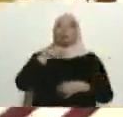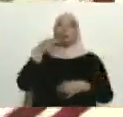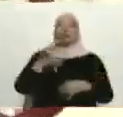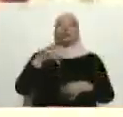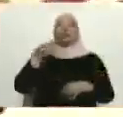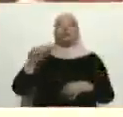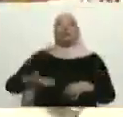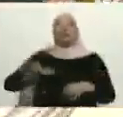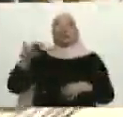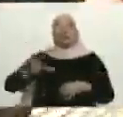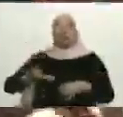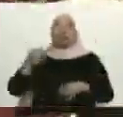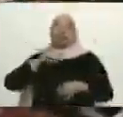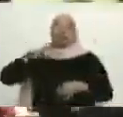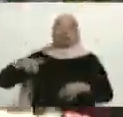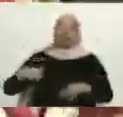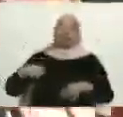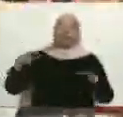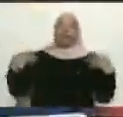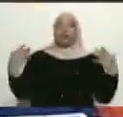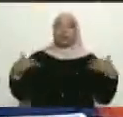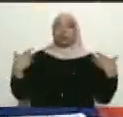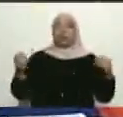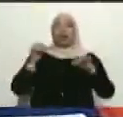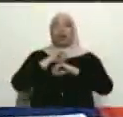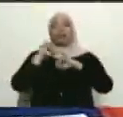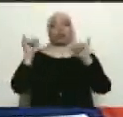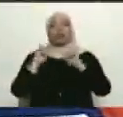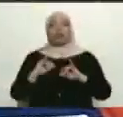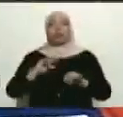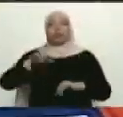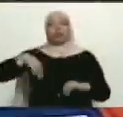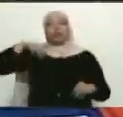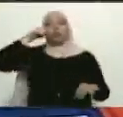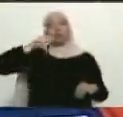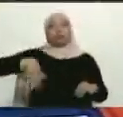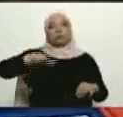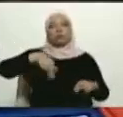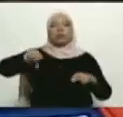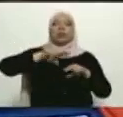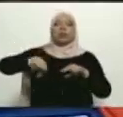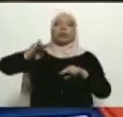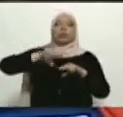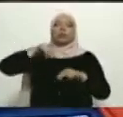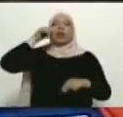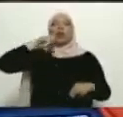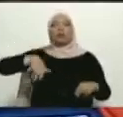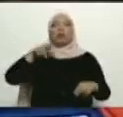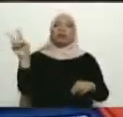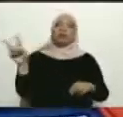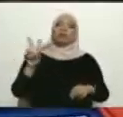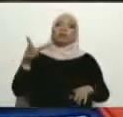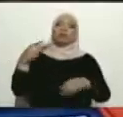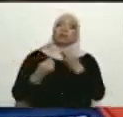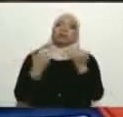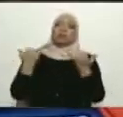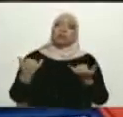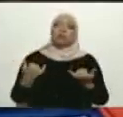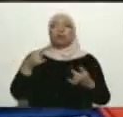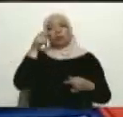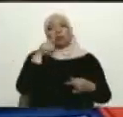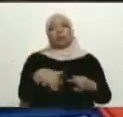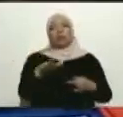dicho es imposible robarle la alegría la felicidad a nuestros niños niñas al pueblo venez el pueblo venezolano es